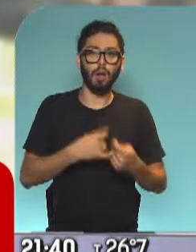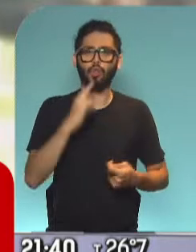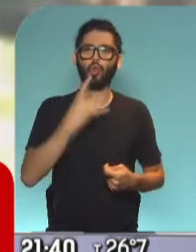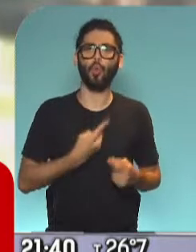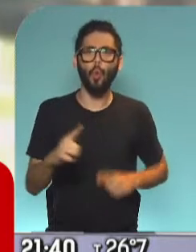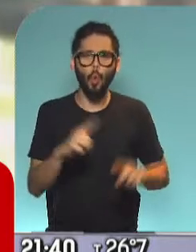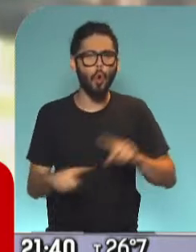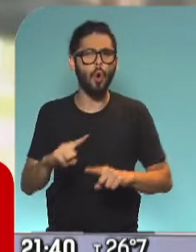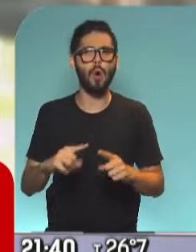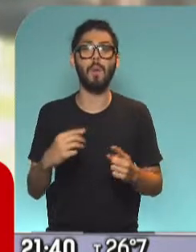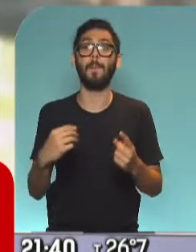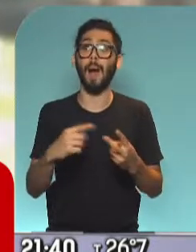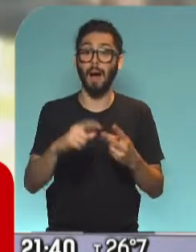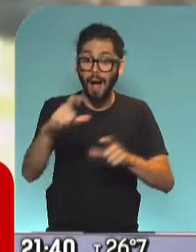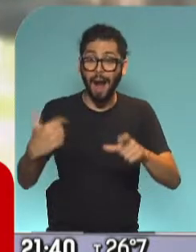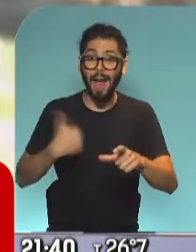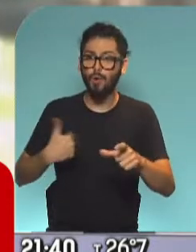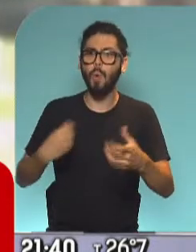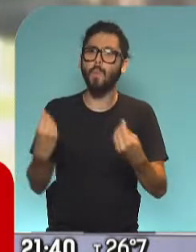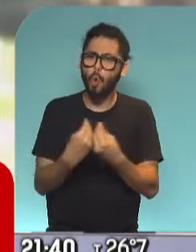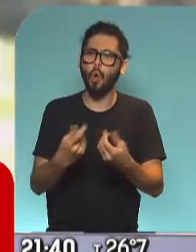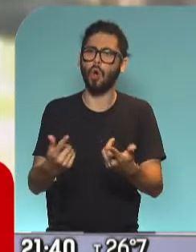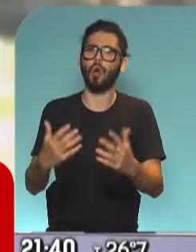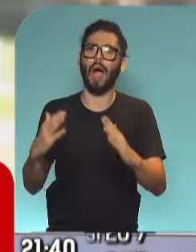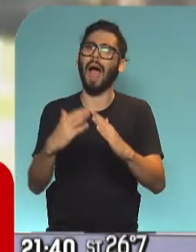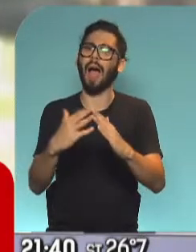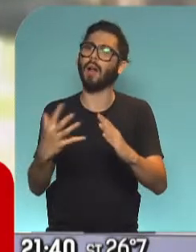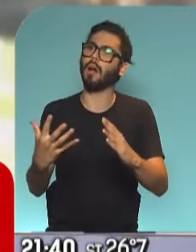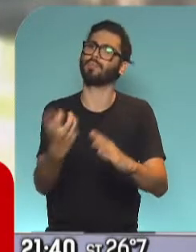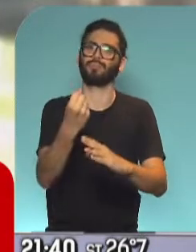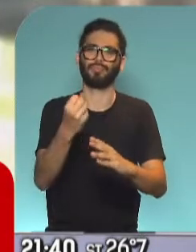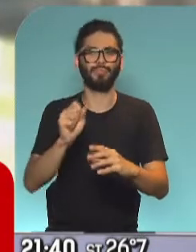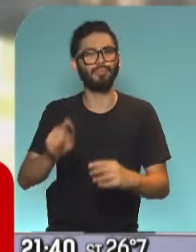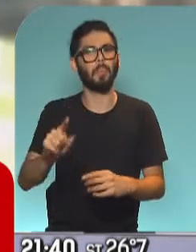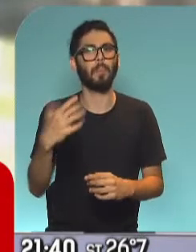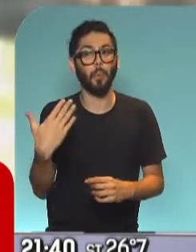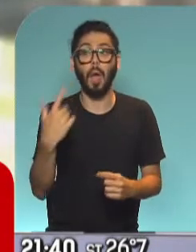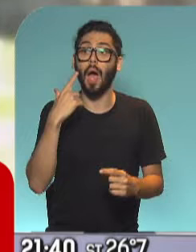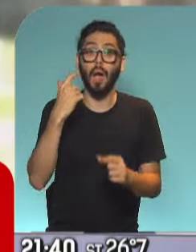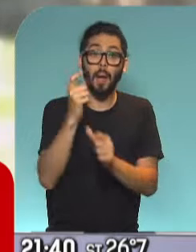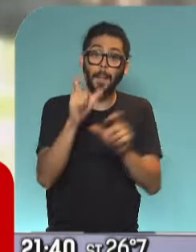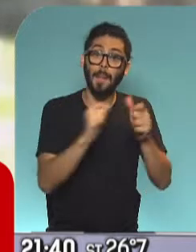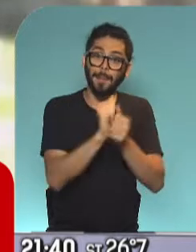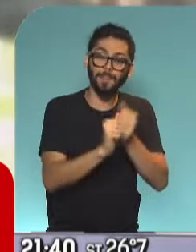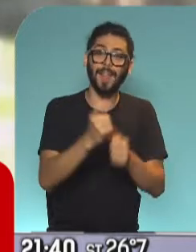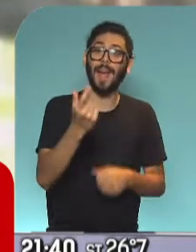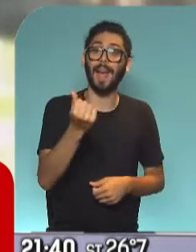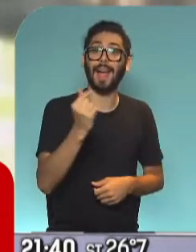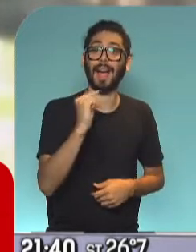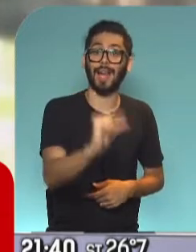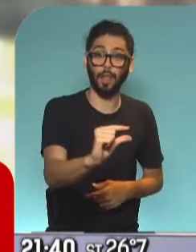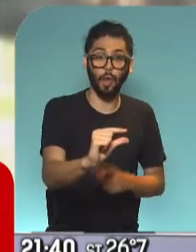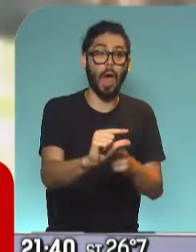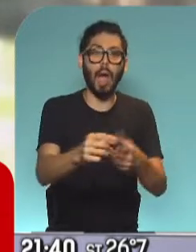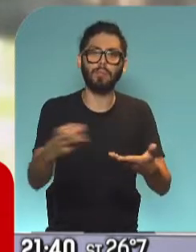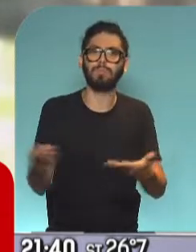argentinos puedan tener su vivienda, para que muchos empresarios puedan acceder al crédito e impulsar la